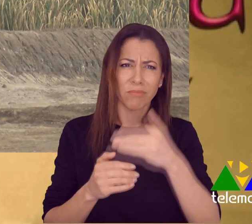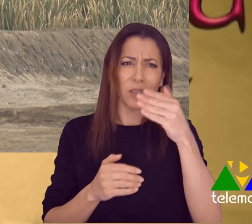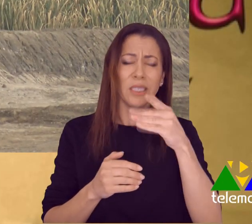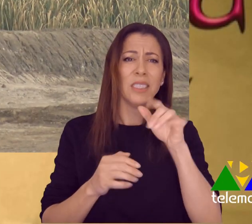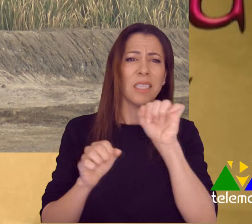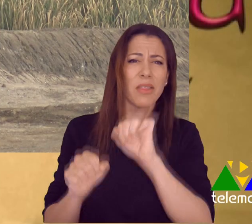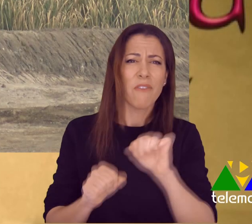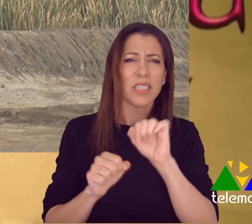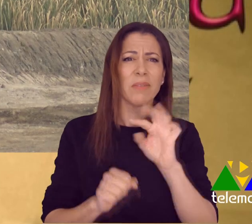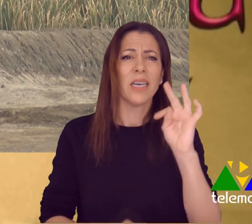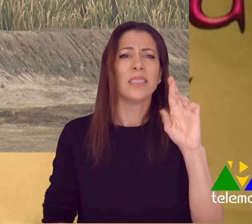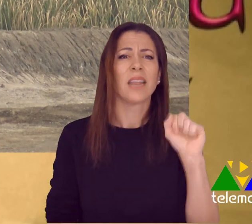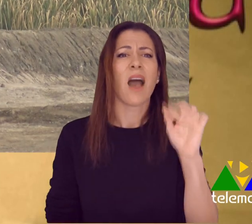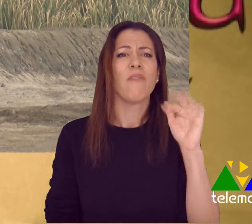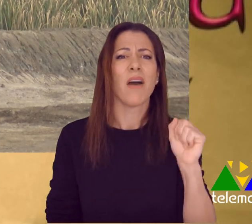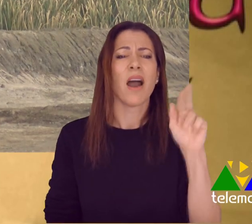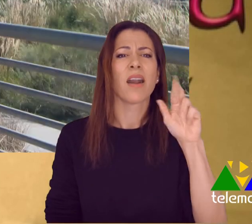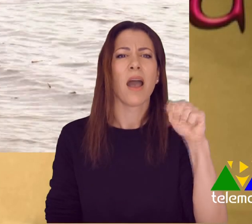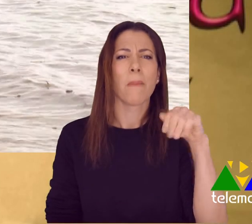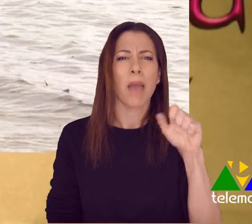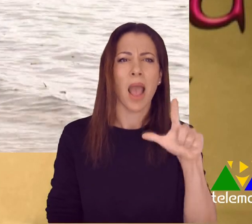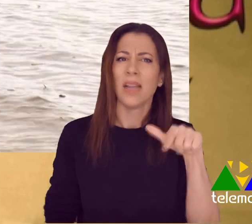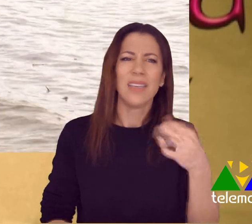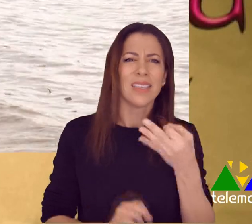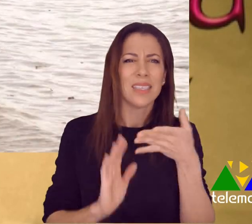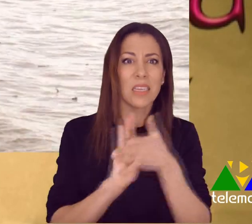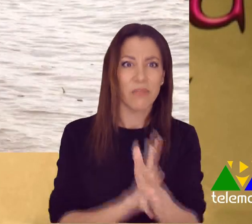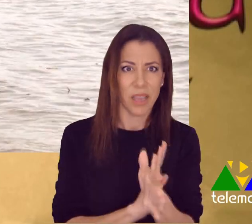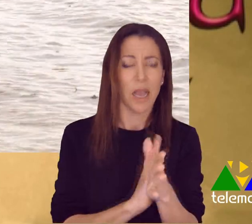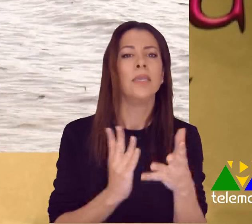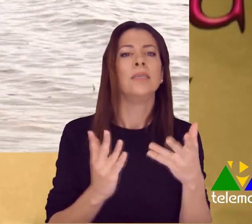Trafarramal, sí, que significaba tras la arena, tras las arenas. La palabra musulmana que significa